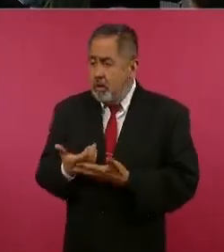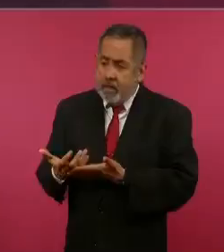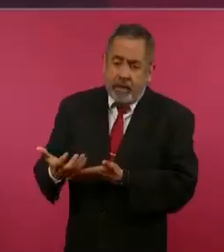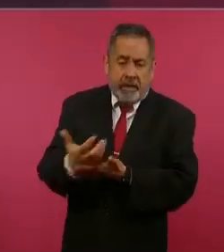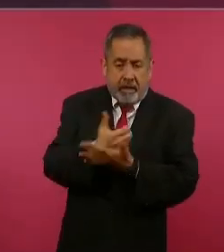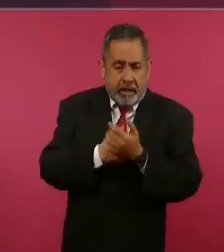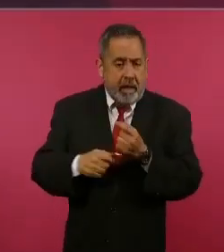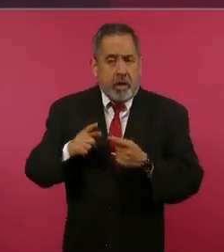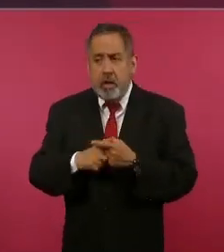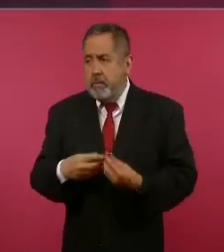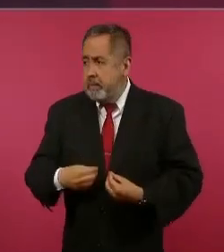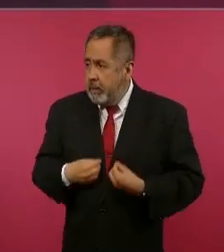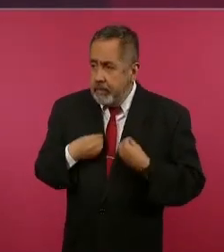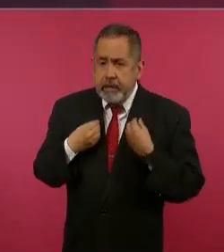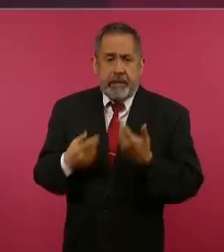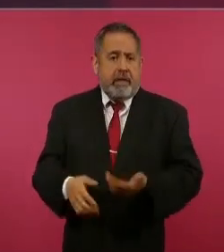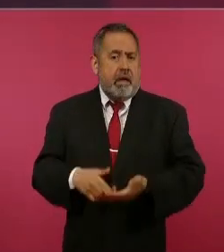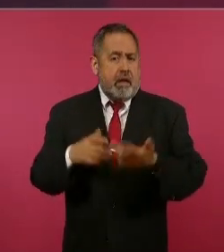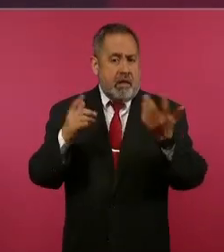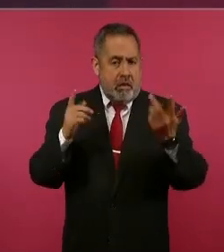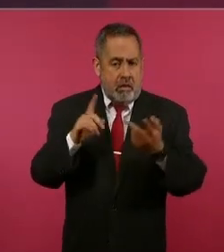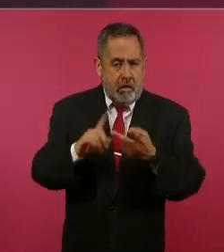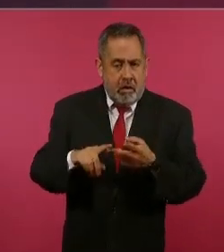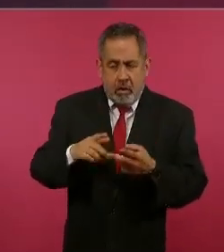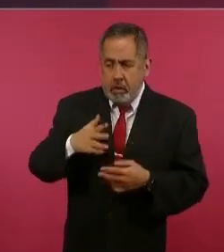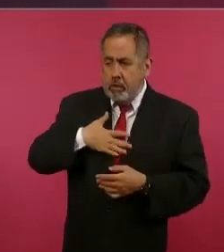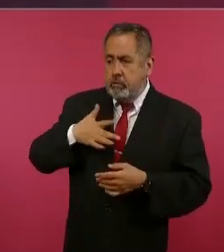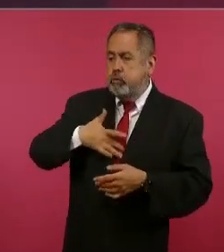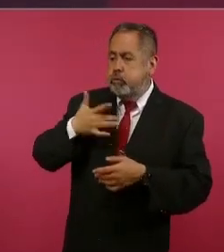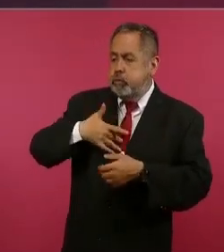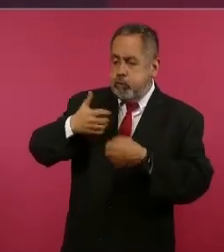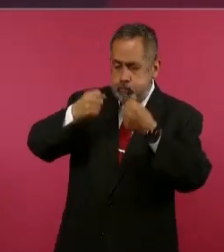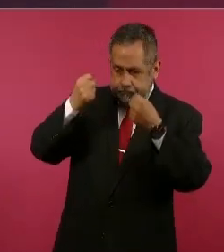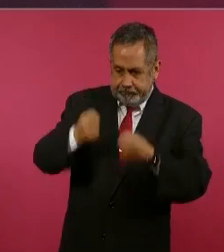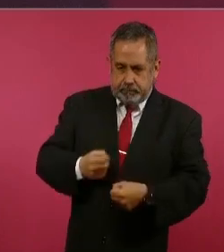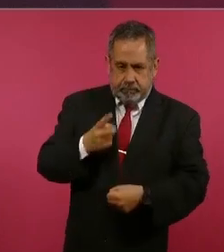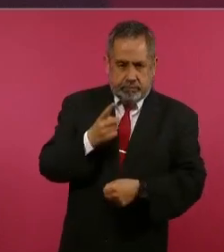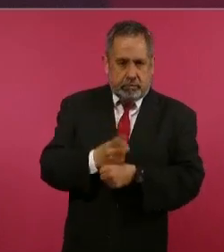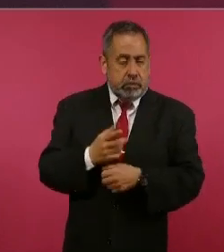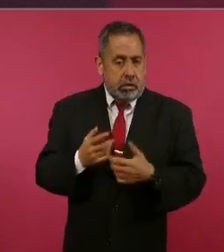con nuestra calidad de vida, con nuestra seguridad,